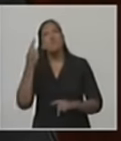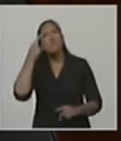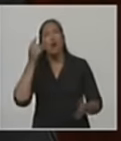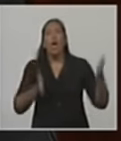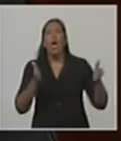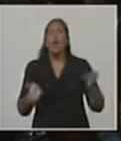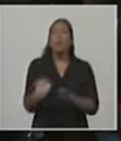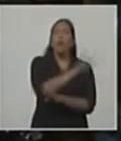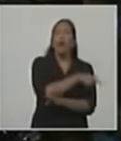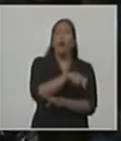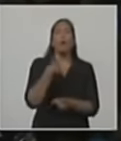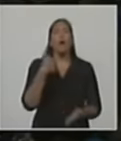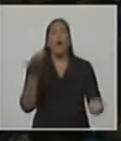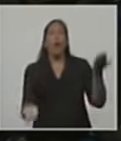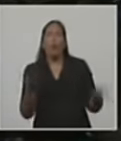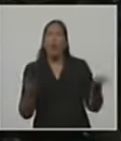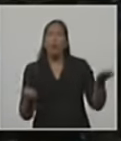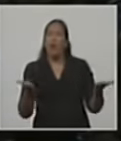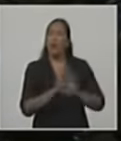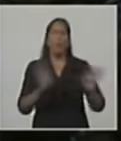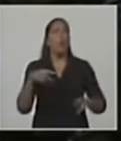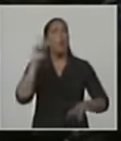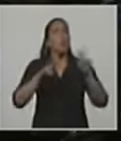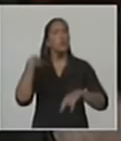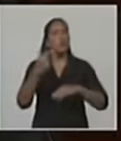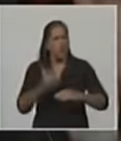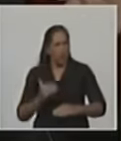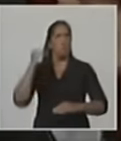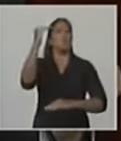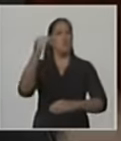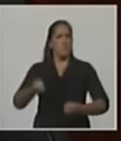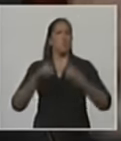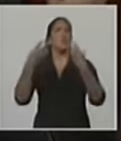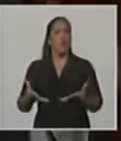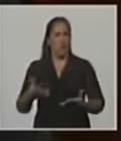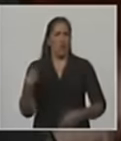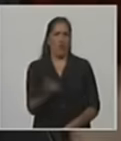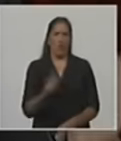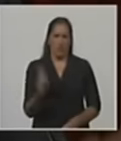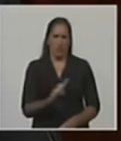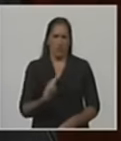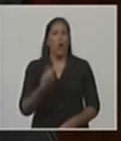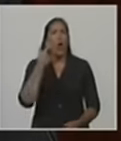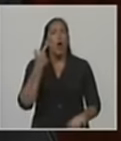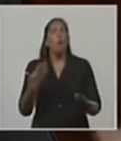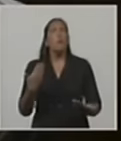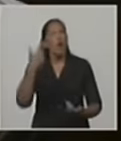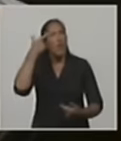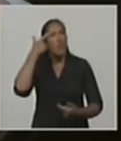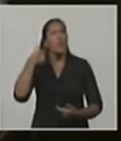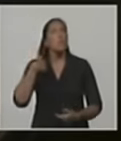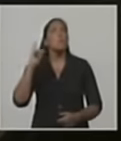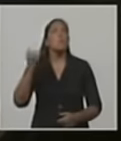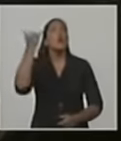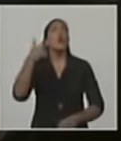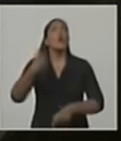épocas. Levantémonos la vara y comparémonos con todo lo que podemos hacer. Ese es el